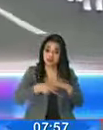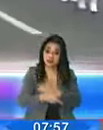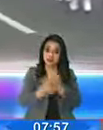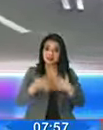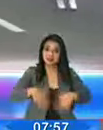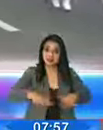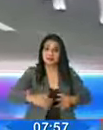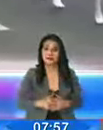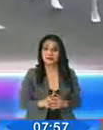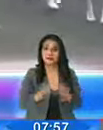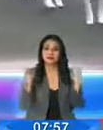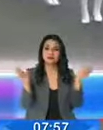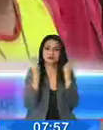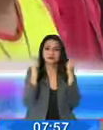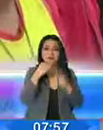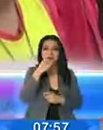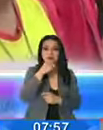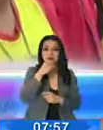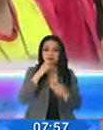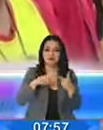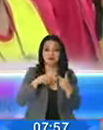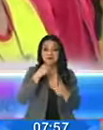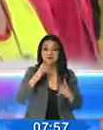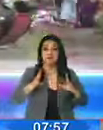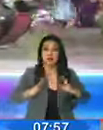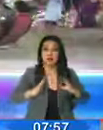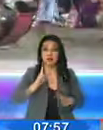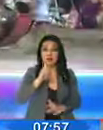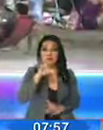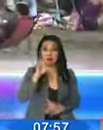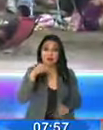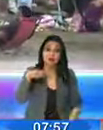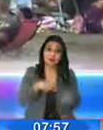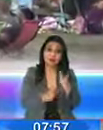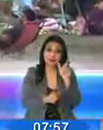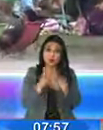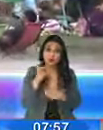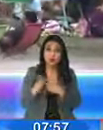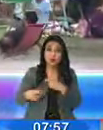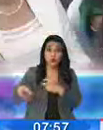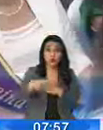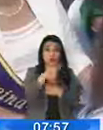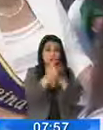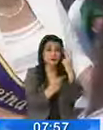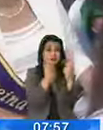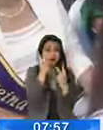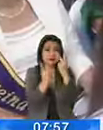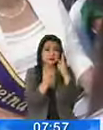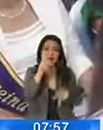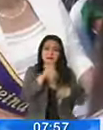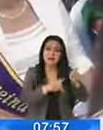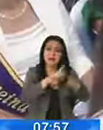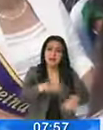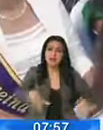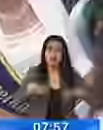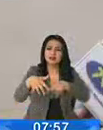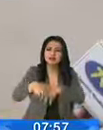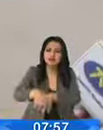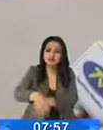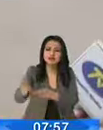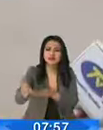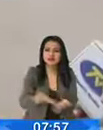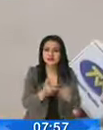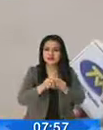Las festividades de Manta y el feriado atrajeron a 150.000 turistas que visitaron balnearios y actos de concentración masiva.